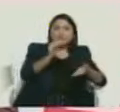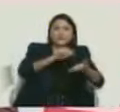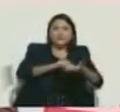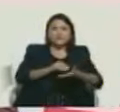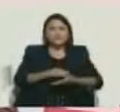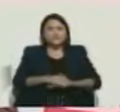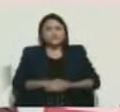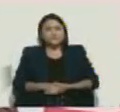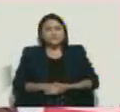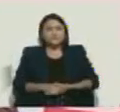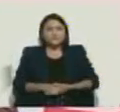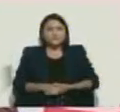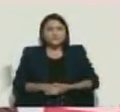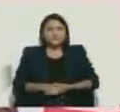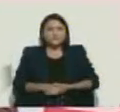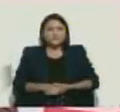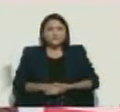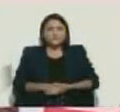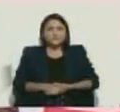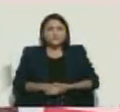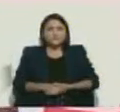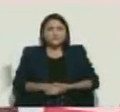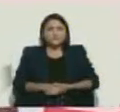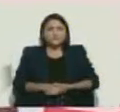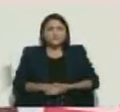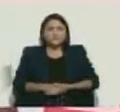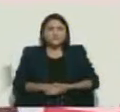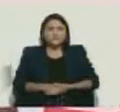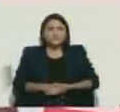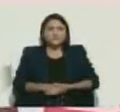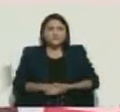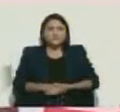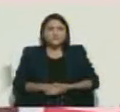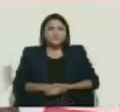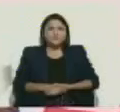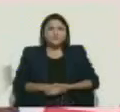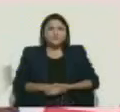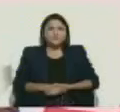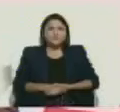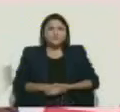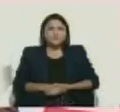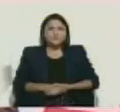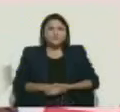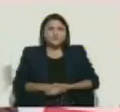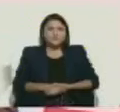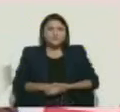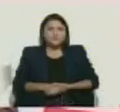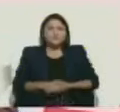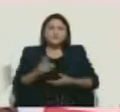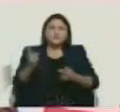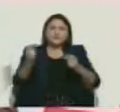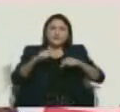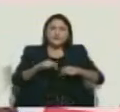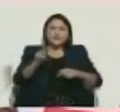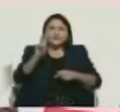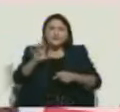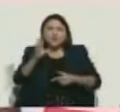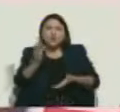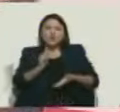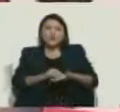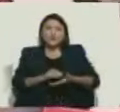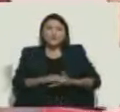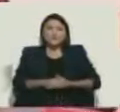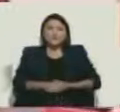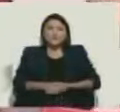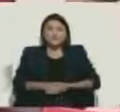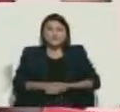que ha sufrido Venezuela y la respuesta que ha tenido bajo la dirección del presidente Nicolás Maduro, están regresando al seno de nuestro partido y